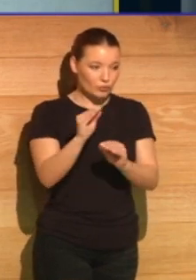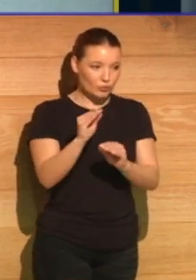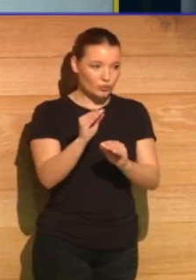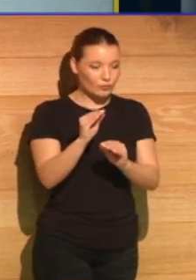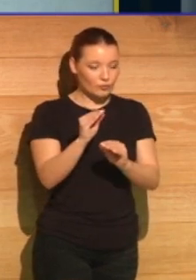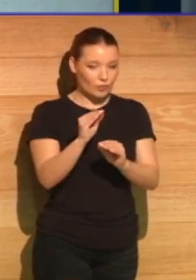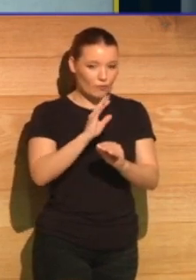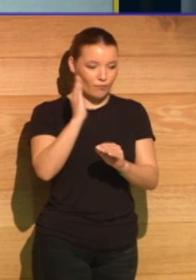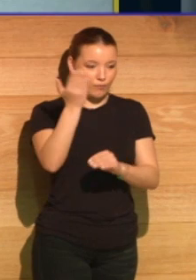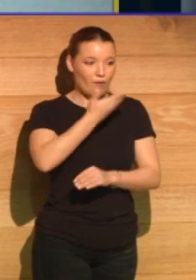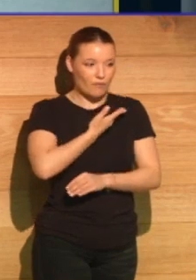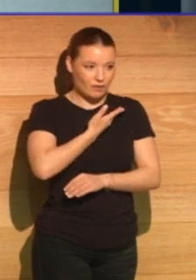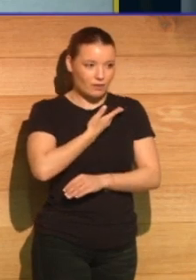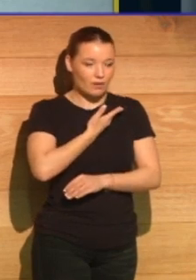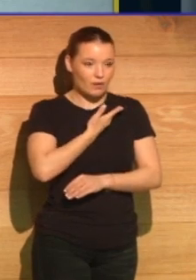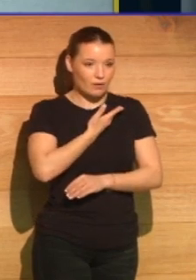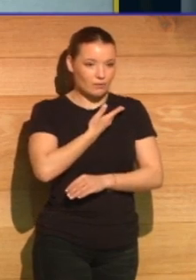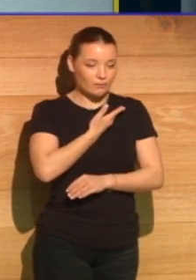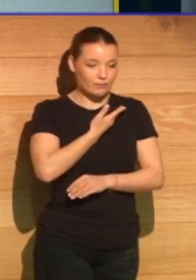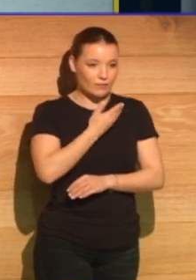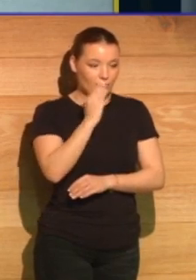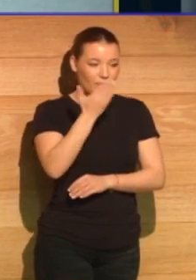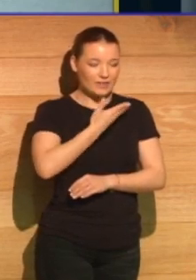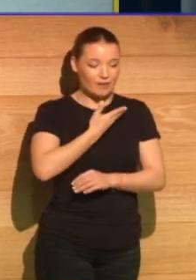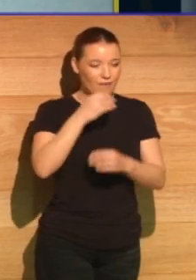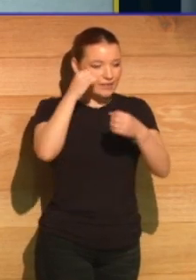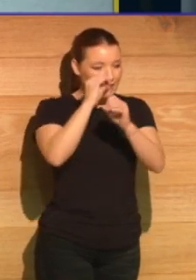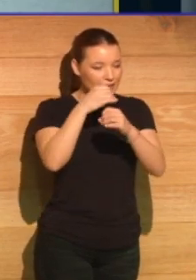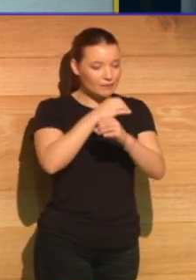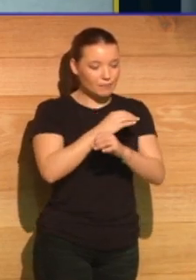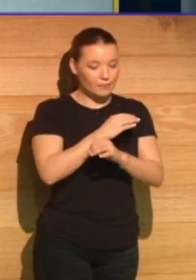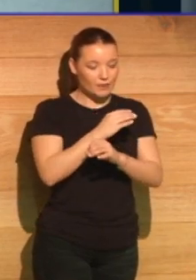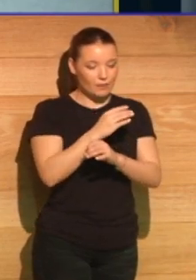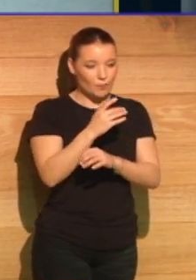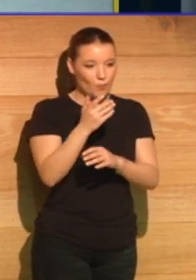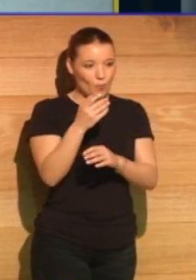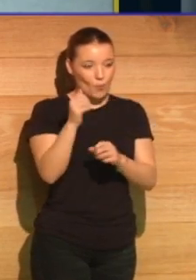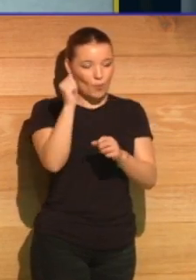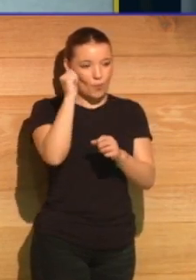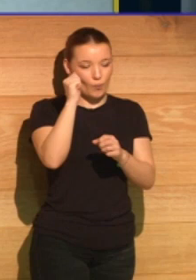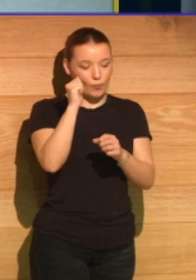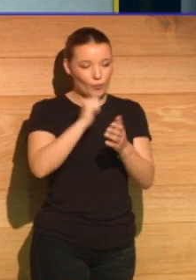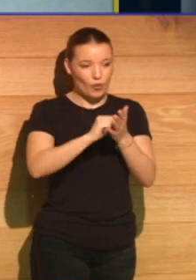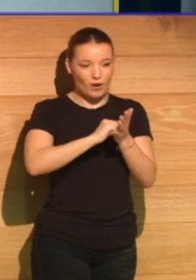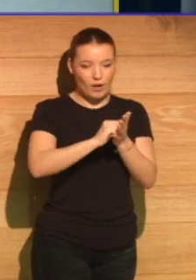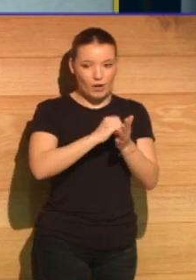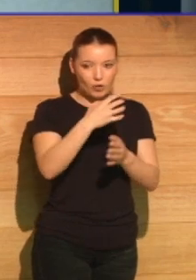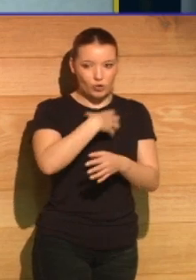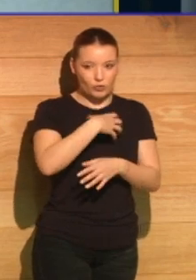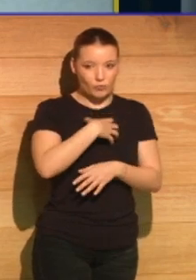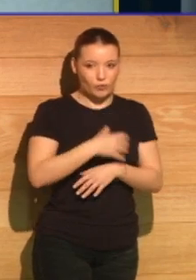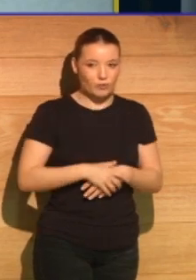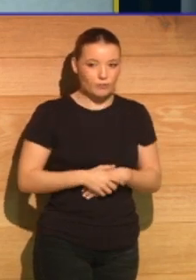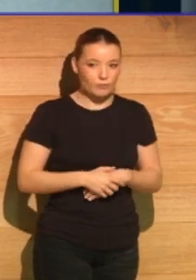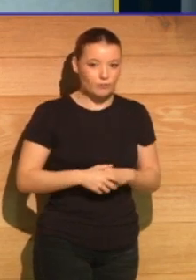trazas imborrables en la física. Siempre serás ejemplo y faro. En este hay